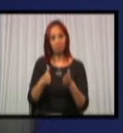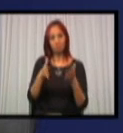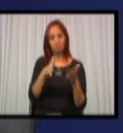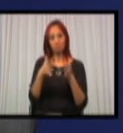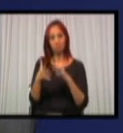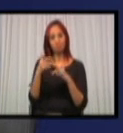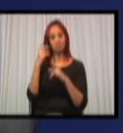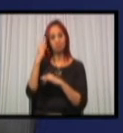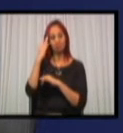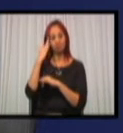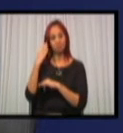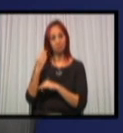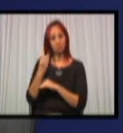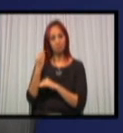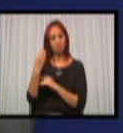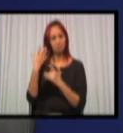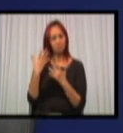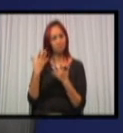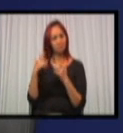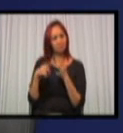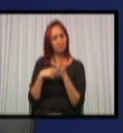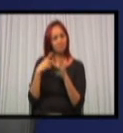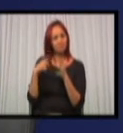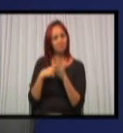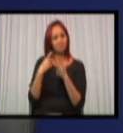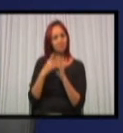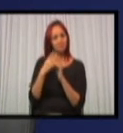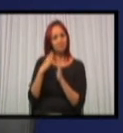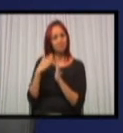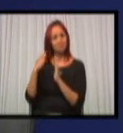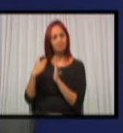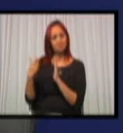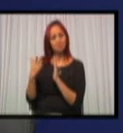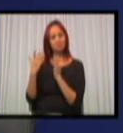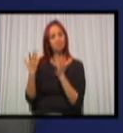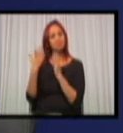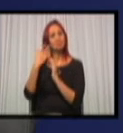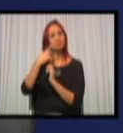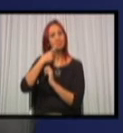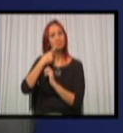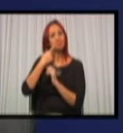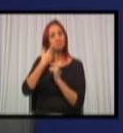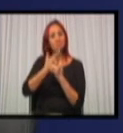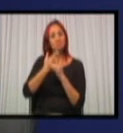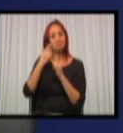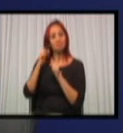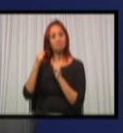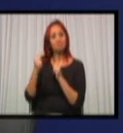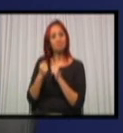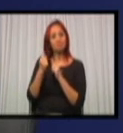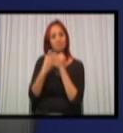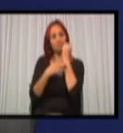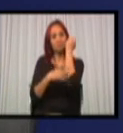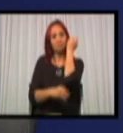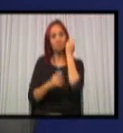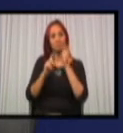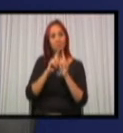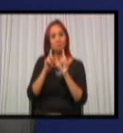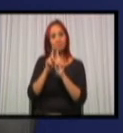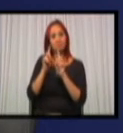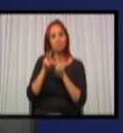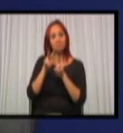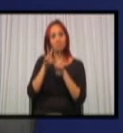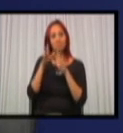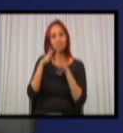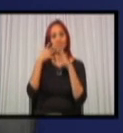Me preocupa mucho a veces de que la Contraloría, se dice que es la municipalidad más pobre, pero también vemos